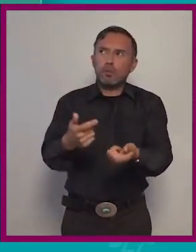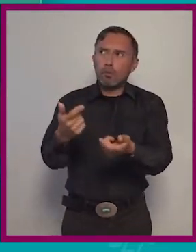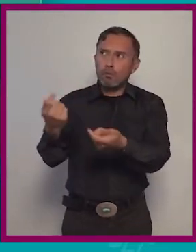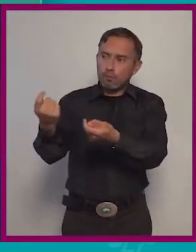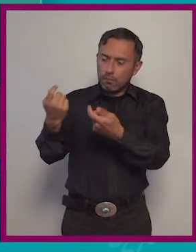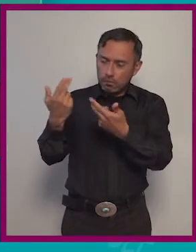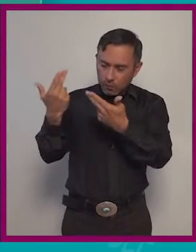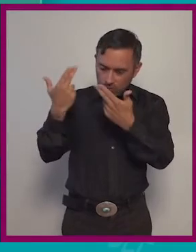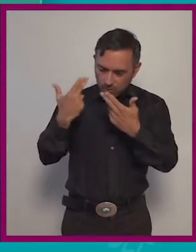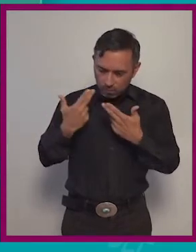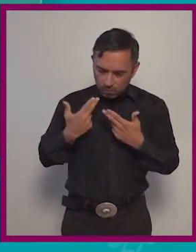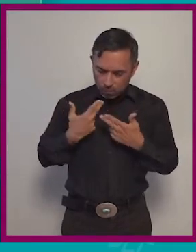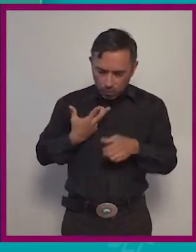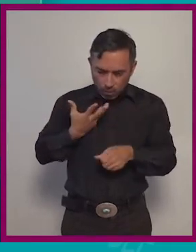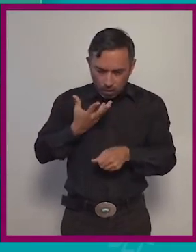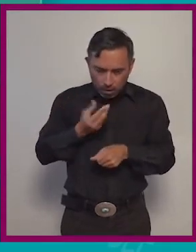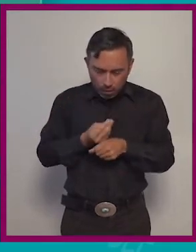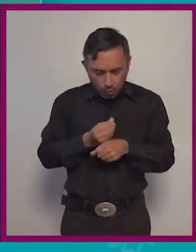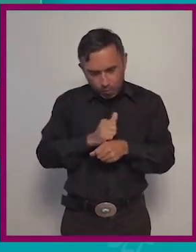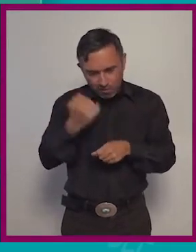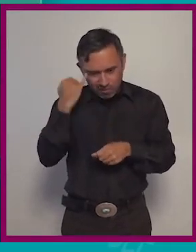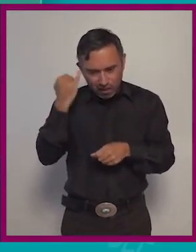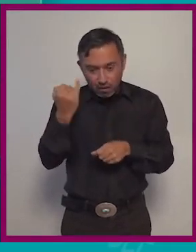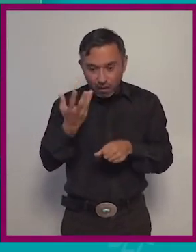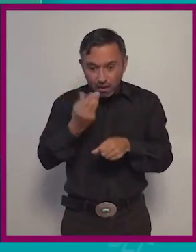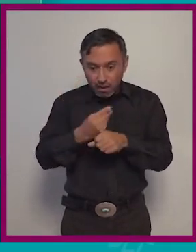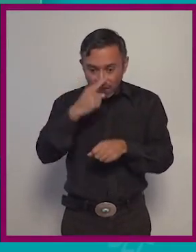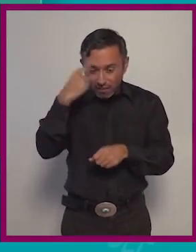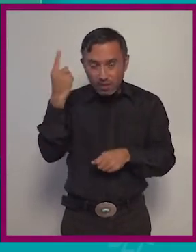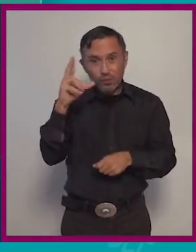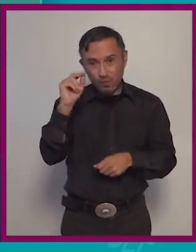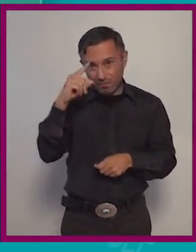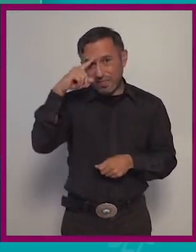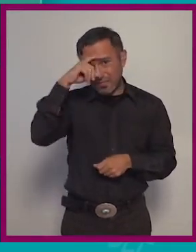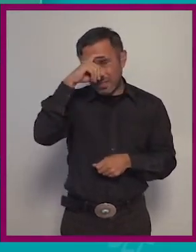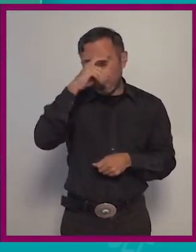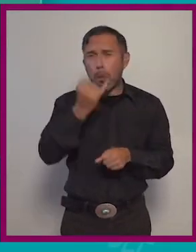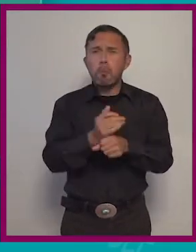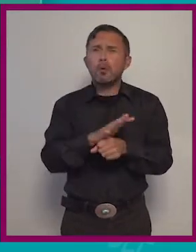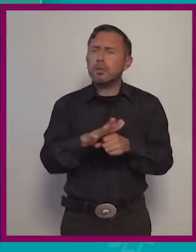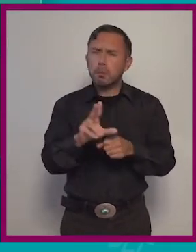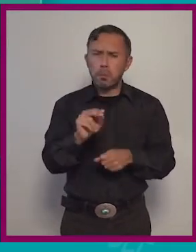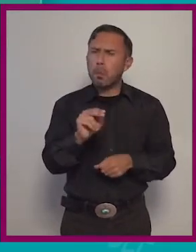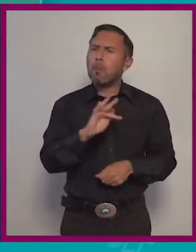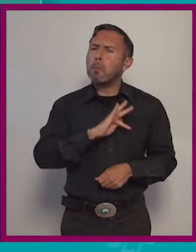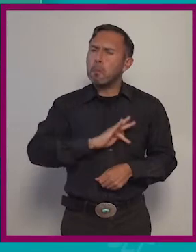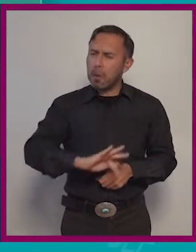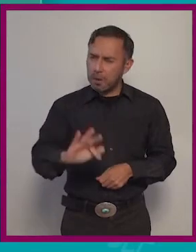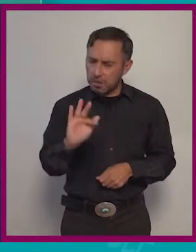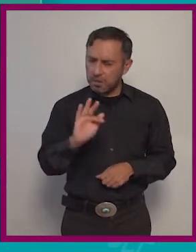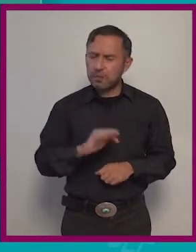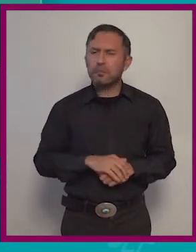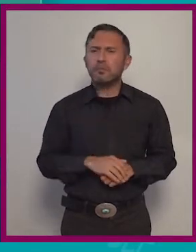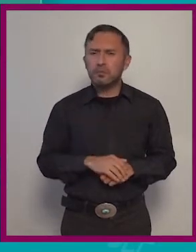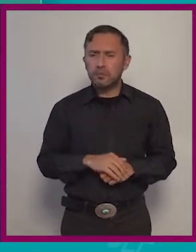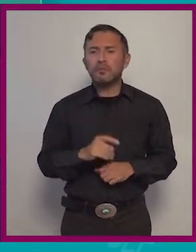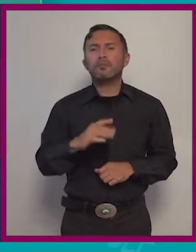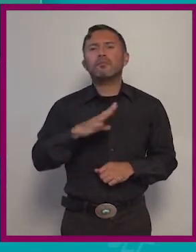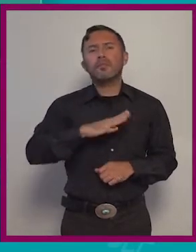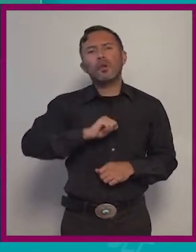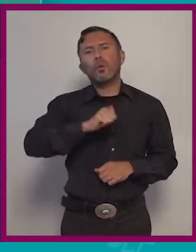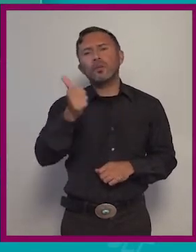difícil, pero no imposible. Las herramientas que yo he adquirido a través de otras